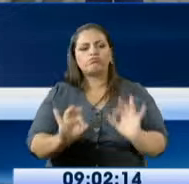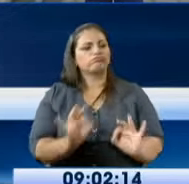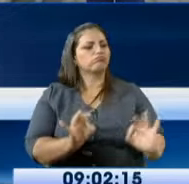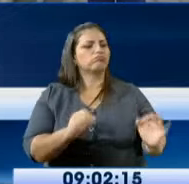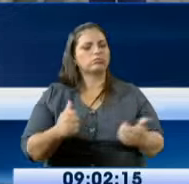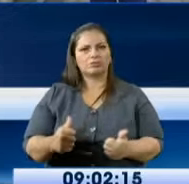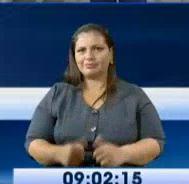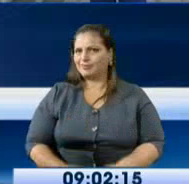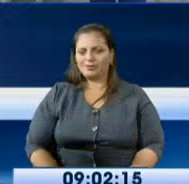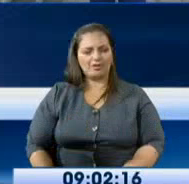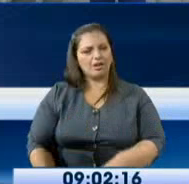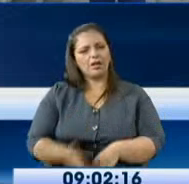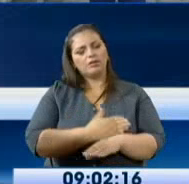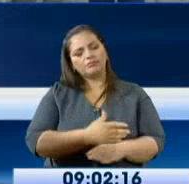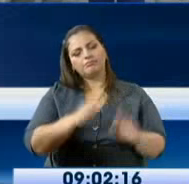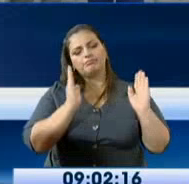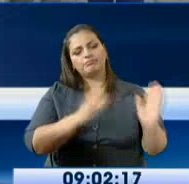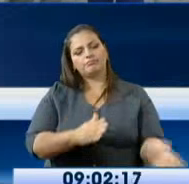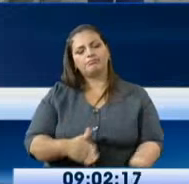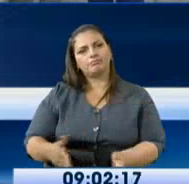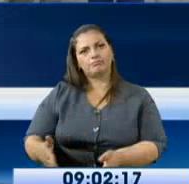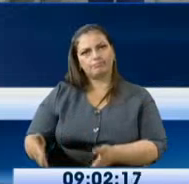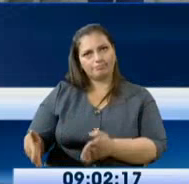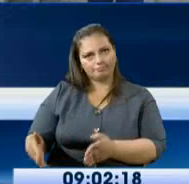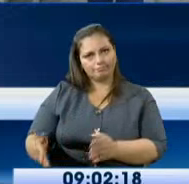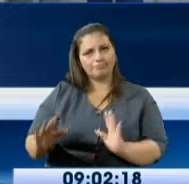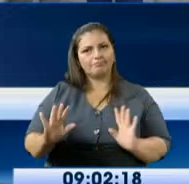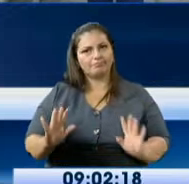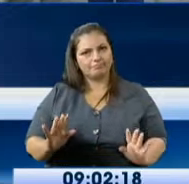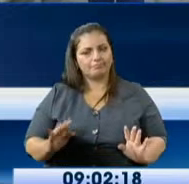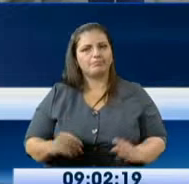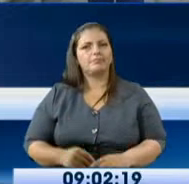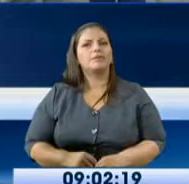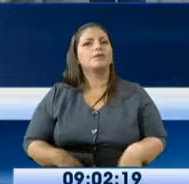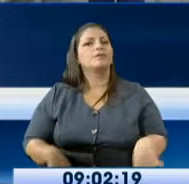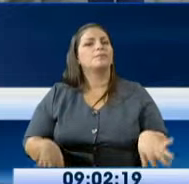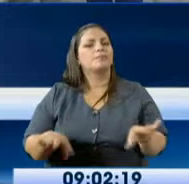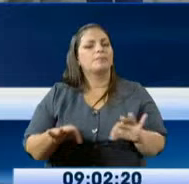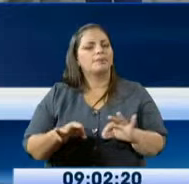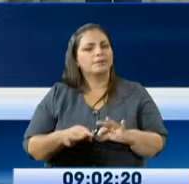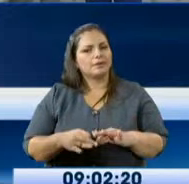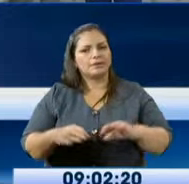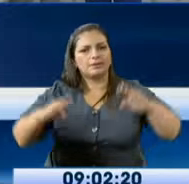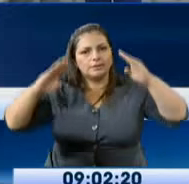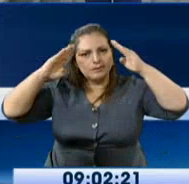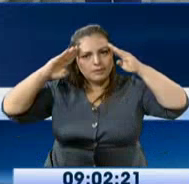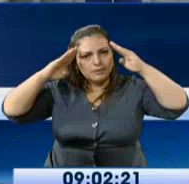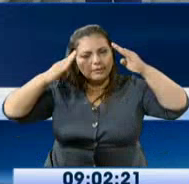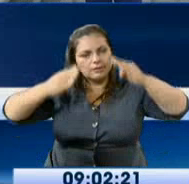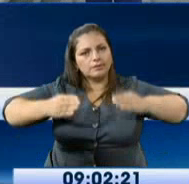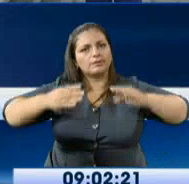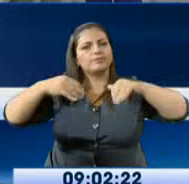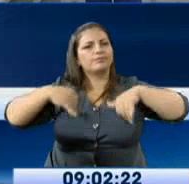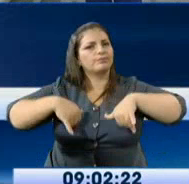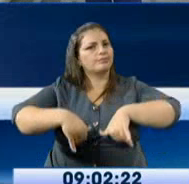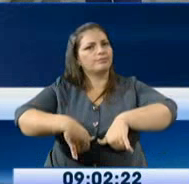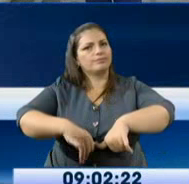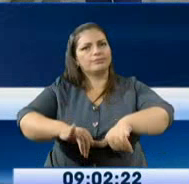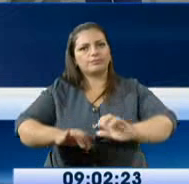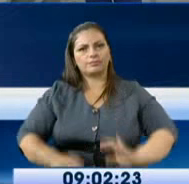una planificación. Pero en todo caso, como tú bien lo señalas, es cuestión también de que hay una preocupación permanente de que si no se puede hacer el